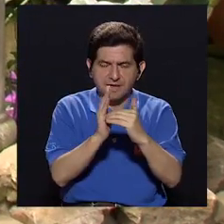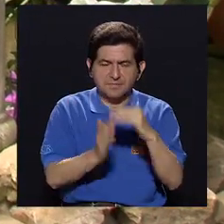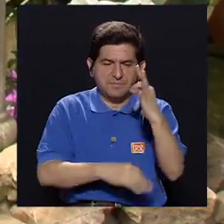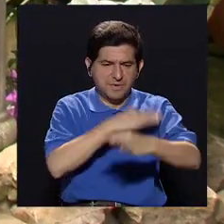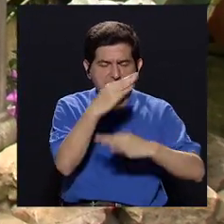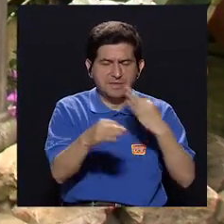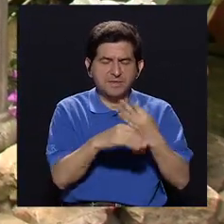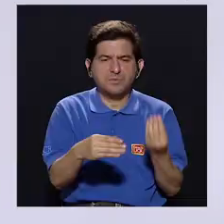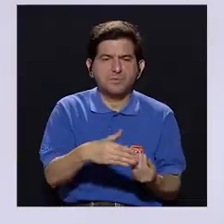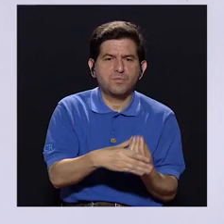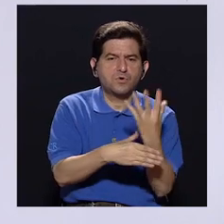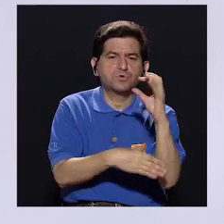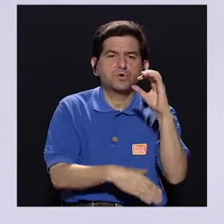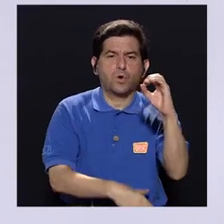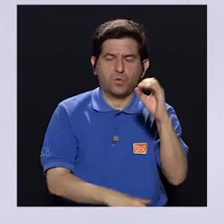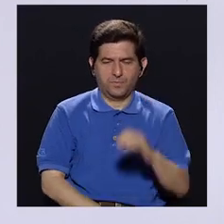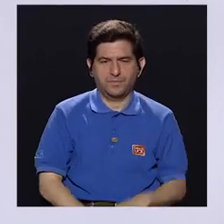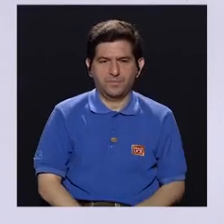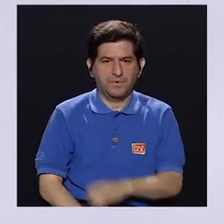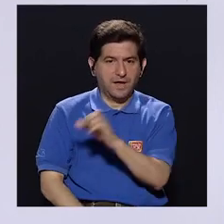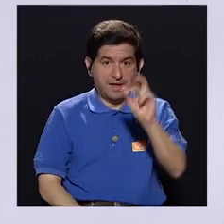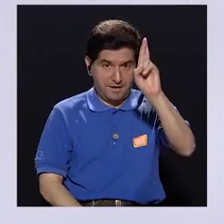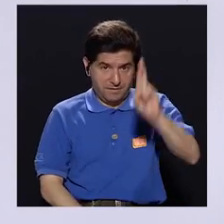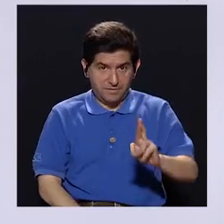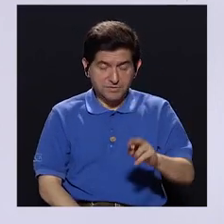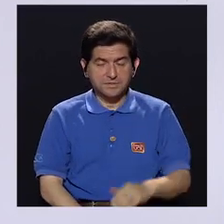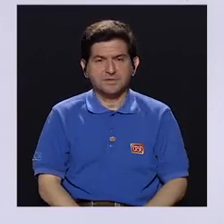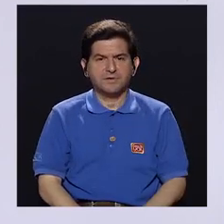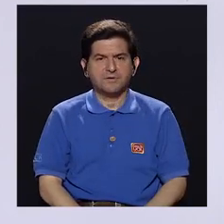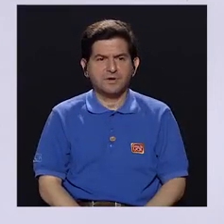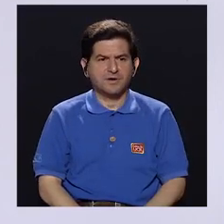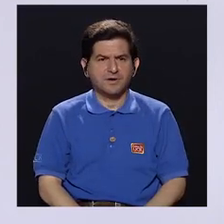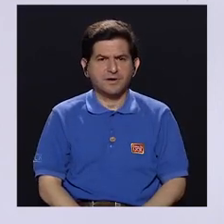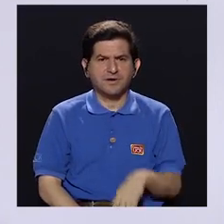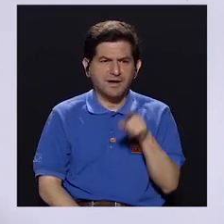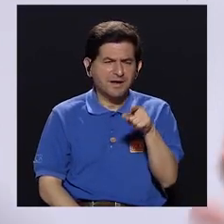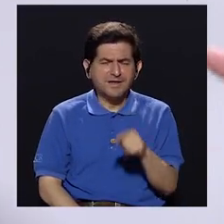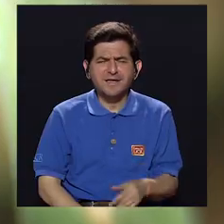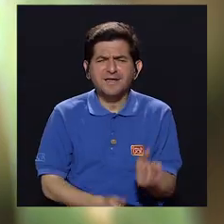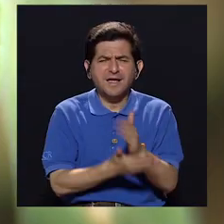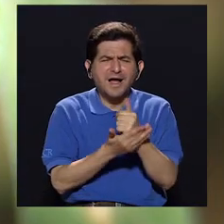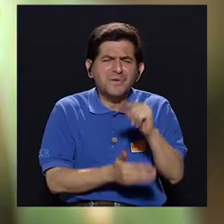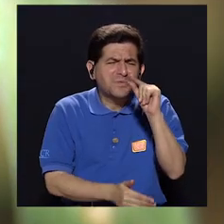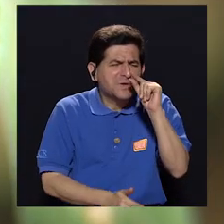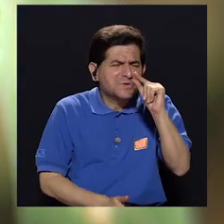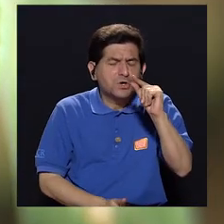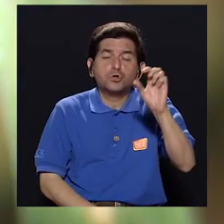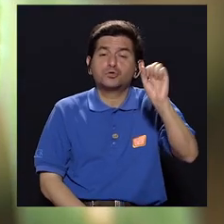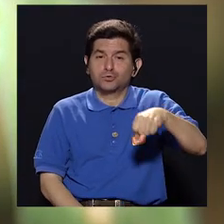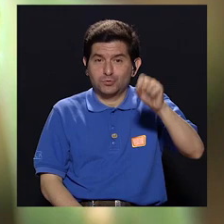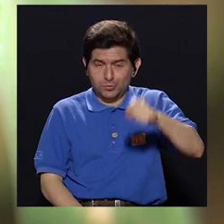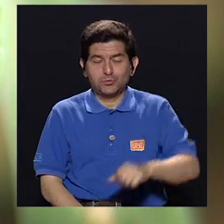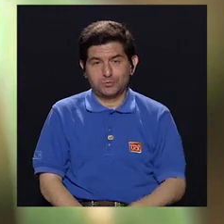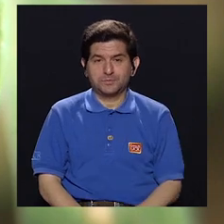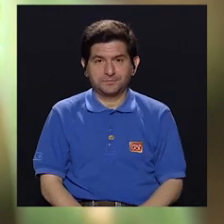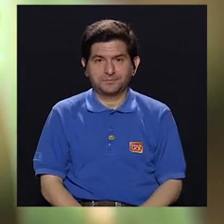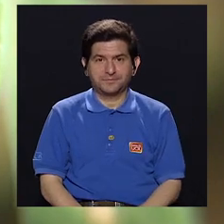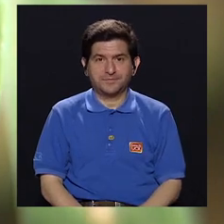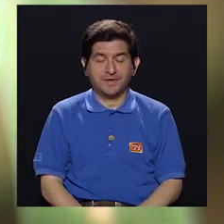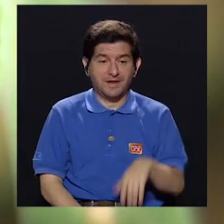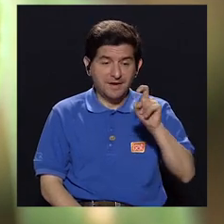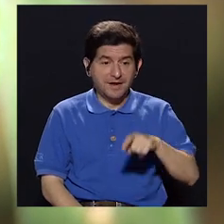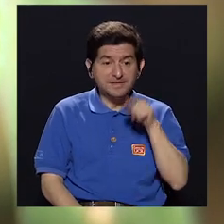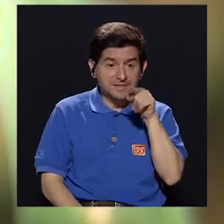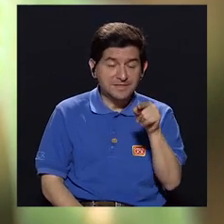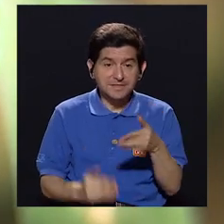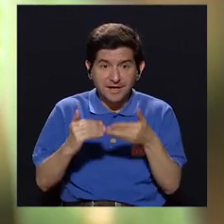especies de orquídeas eh Y en Costa Rica tenemos hay unas cosas que son así chiquiti tillas diminas hay que verlas hay que verlas con estos